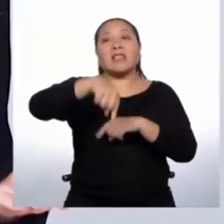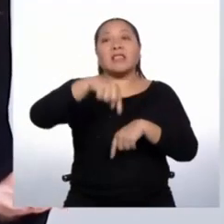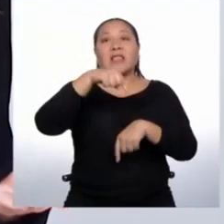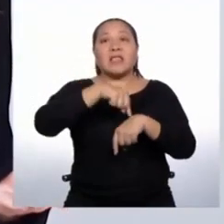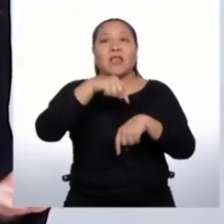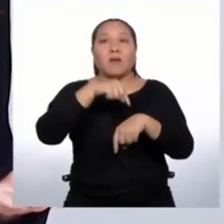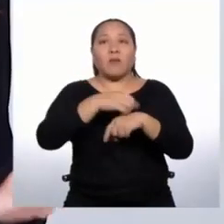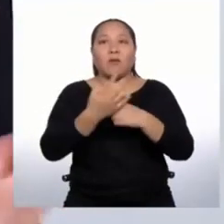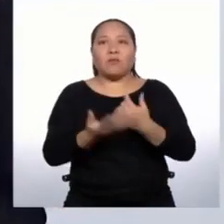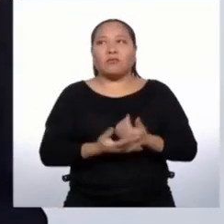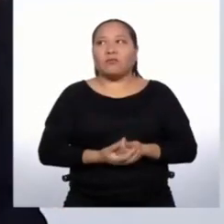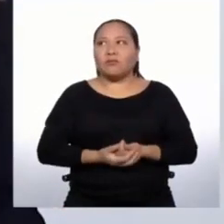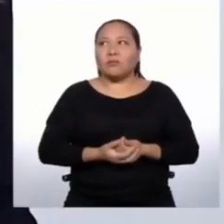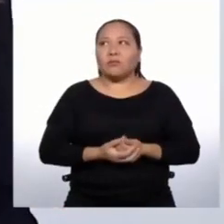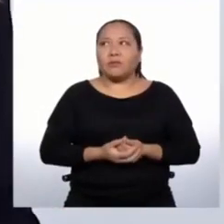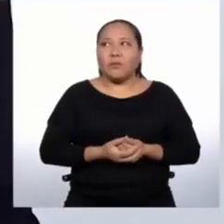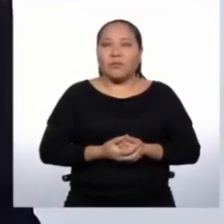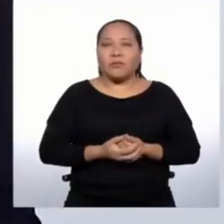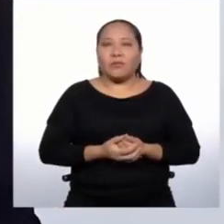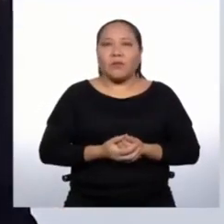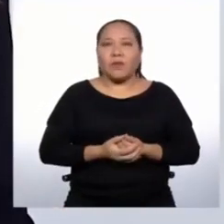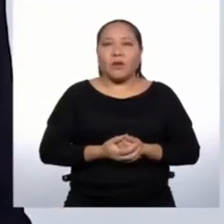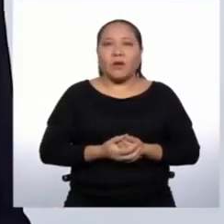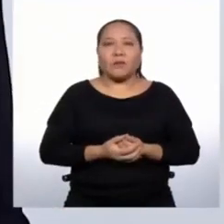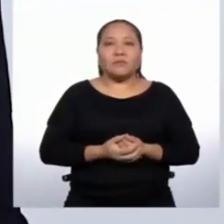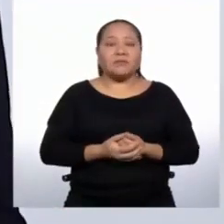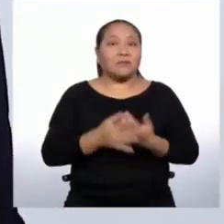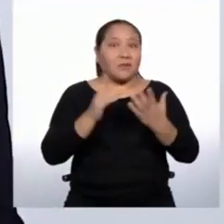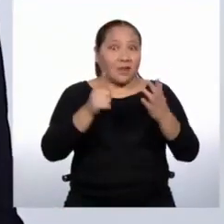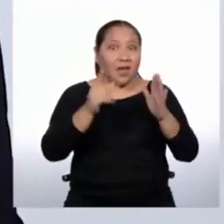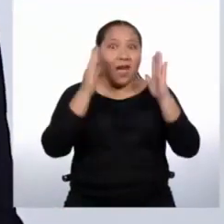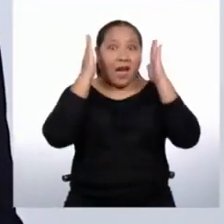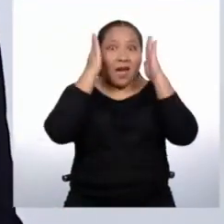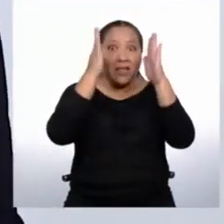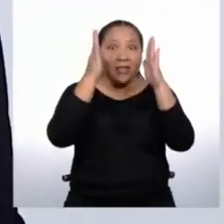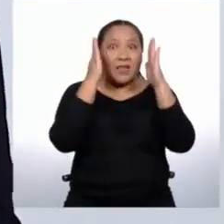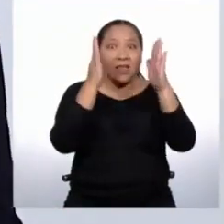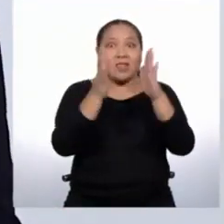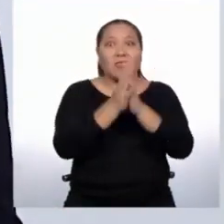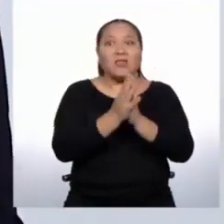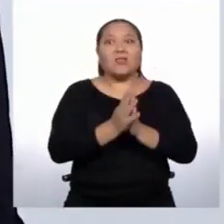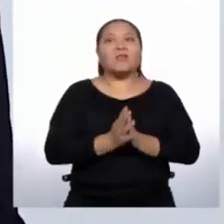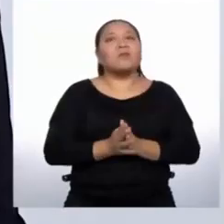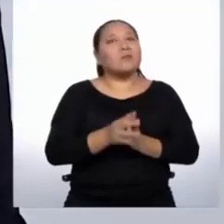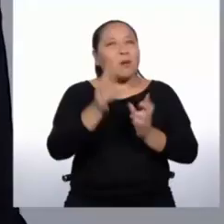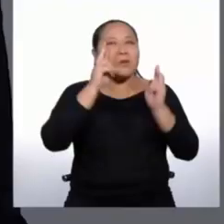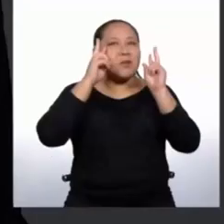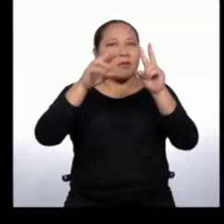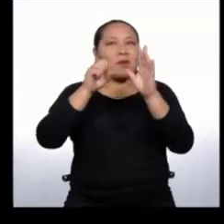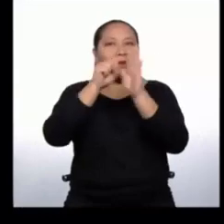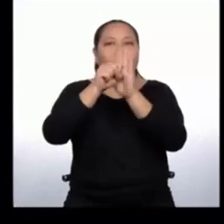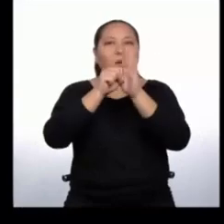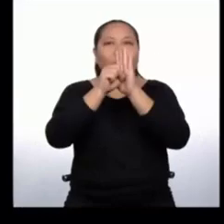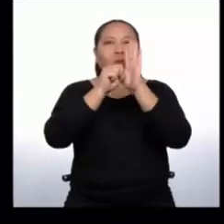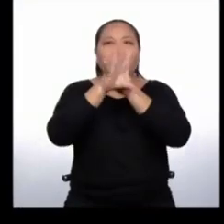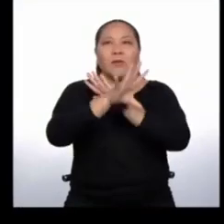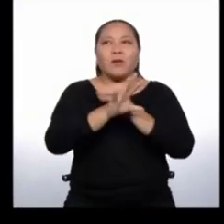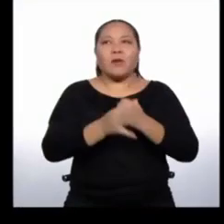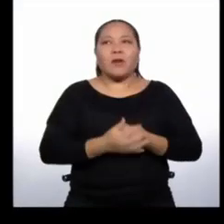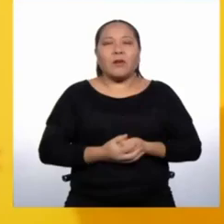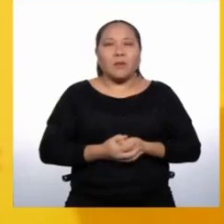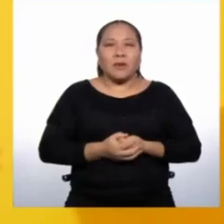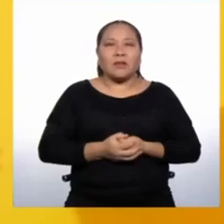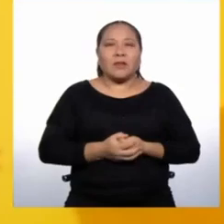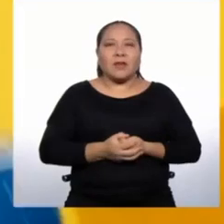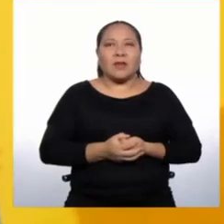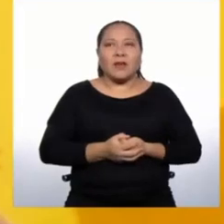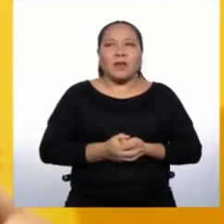sociedad? Entonces, atentos y atentas, vamos a ver el video.